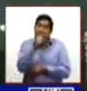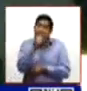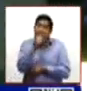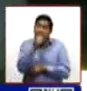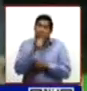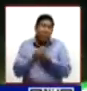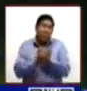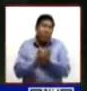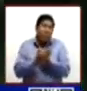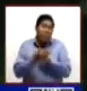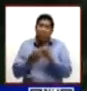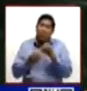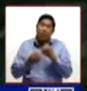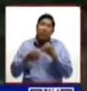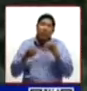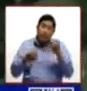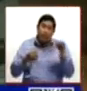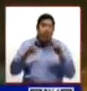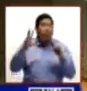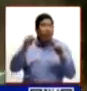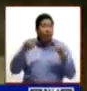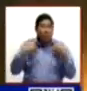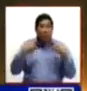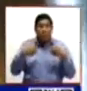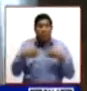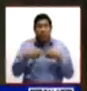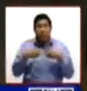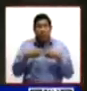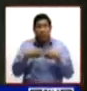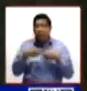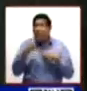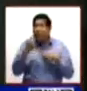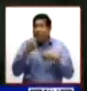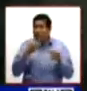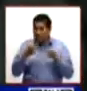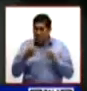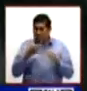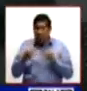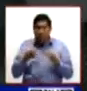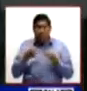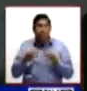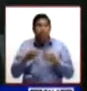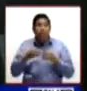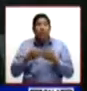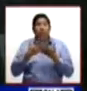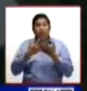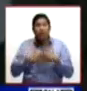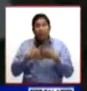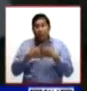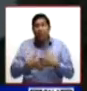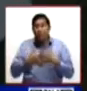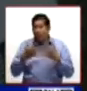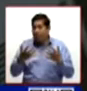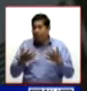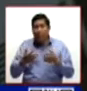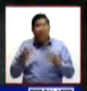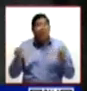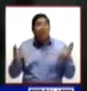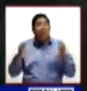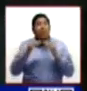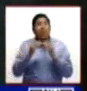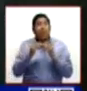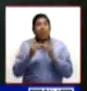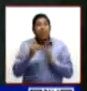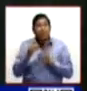en el lado izquierdo hay un edificio que no tiene energía. Lo que han hecho, según nos estaban explicando, dentro de la empresa de La Paz,